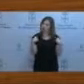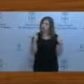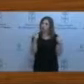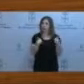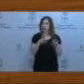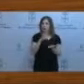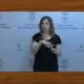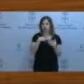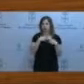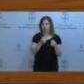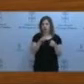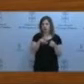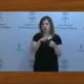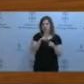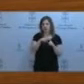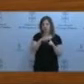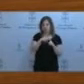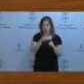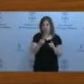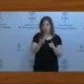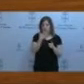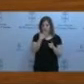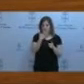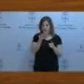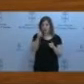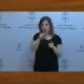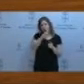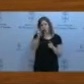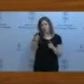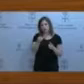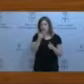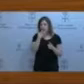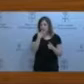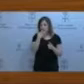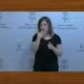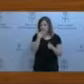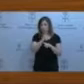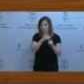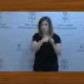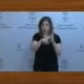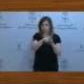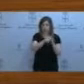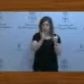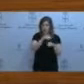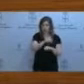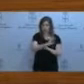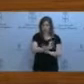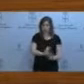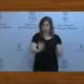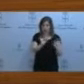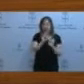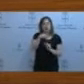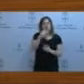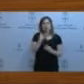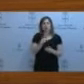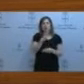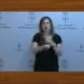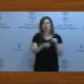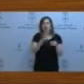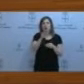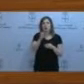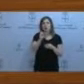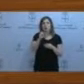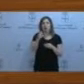ejemplo, sin ir más lejos, Tineo. Otras, que ni siquiera entonces figuraban en el acuerdo, también pueden hacer hoy lo mismo, Pola de Allande, sin ir más